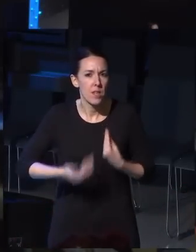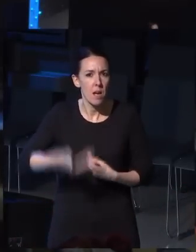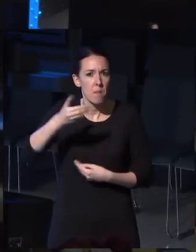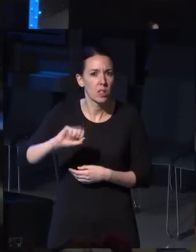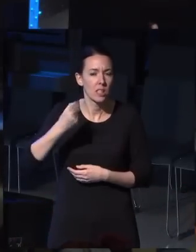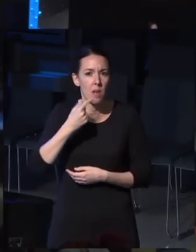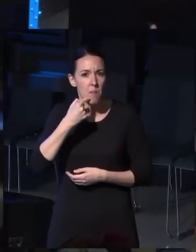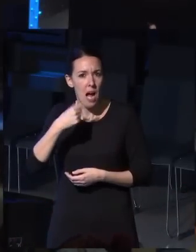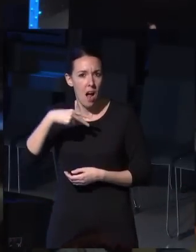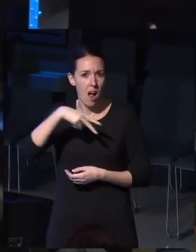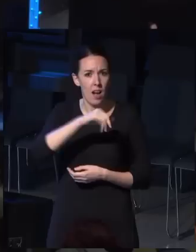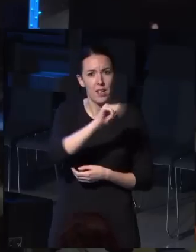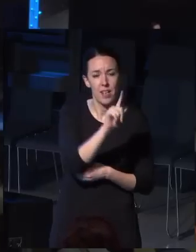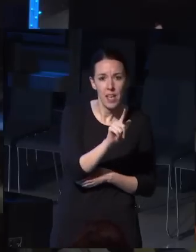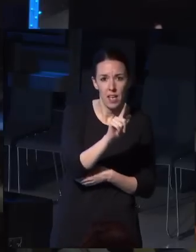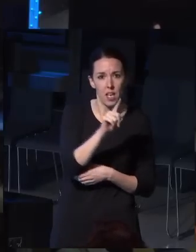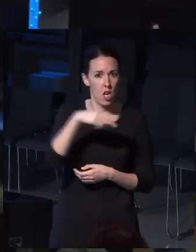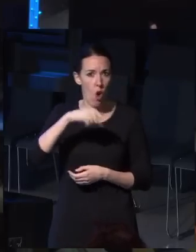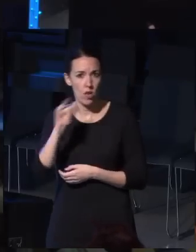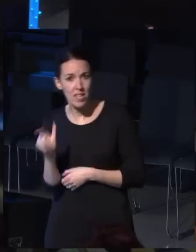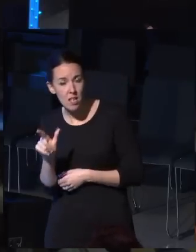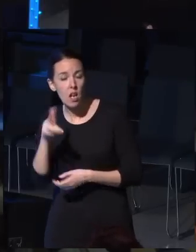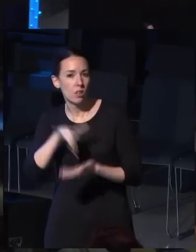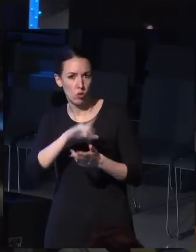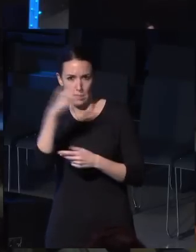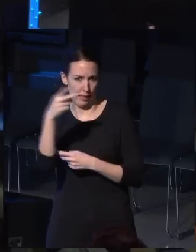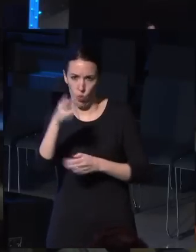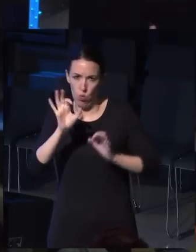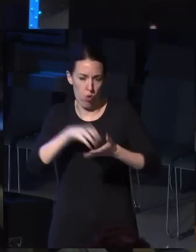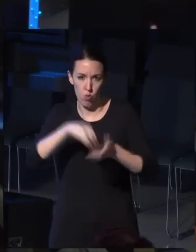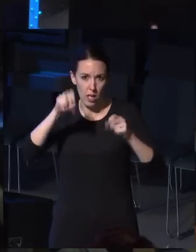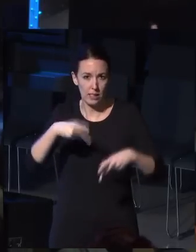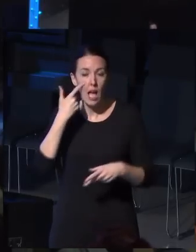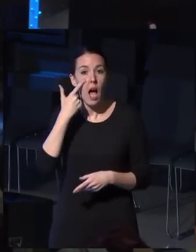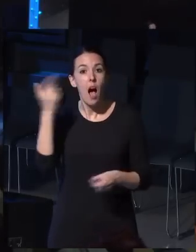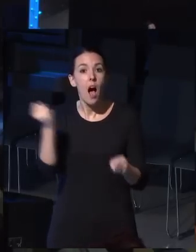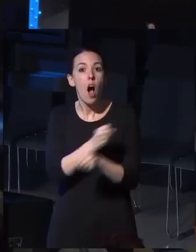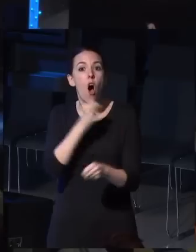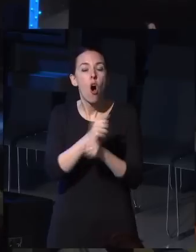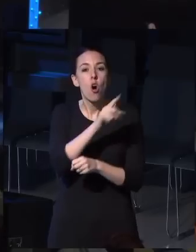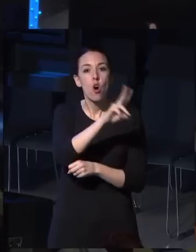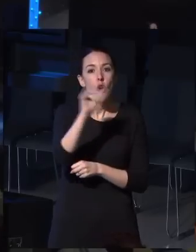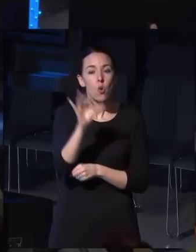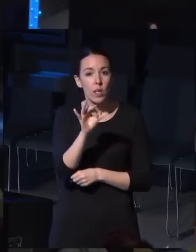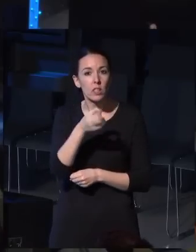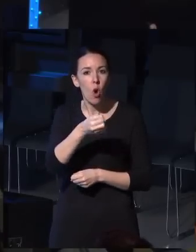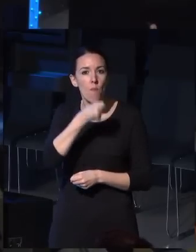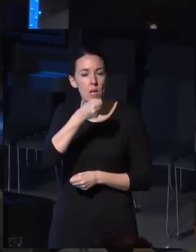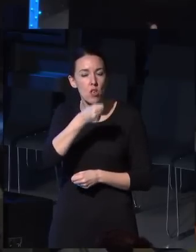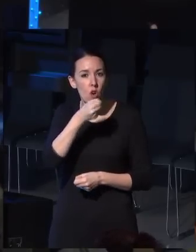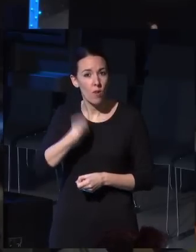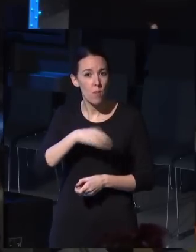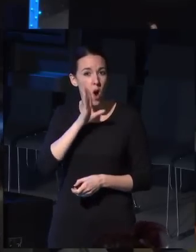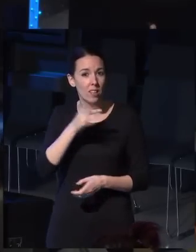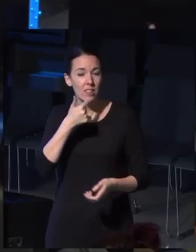Neil Armstrong y Louis Armstrong, me quedaría con el segundo, sin duda. Vais a ver cómo trabajaba Louis Armstrong con el micrófono, cómo trabajaba con lo que